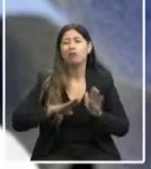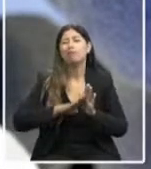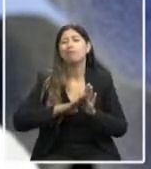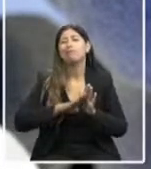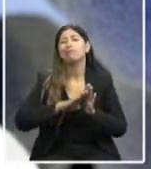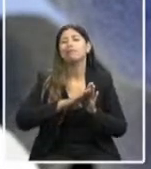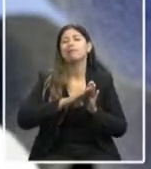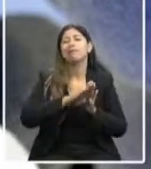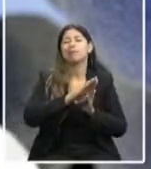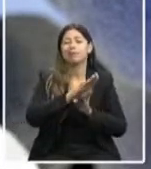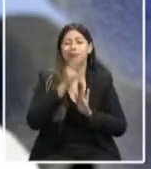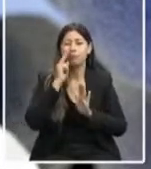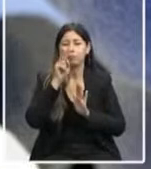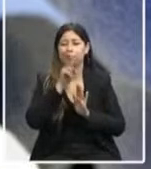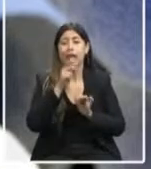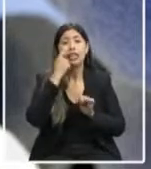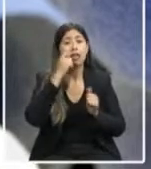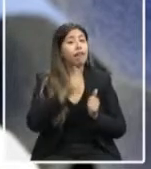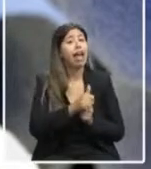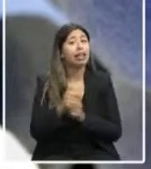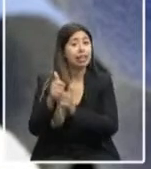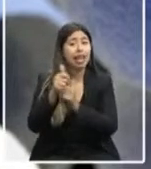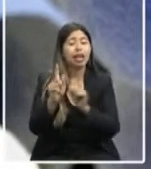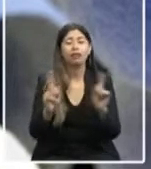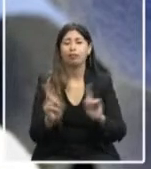son necesariamente guías para el futuro.